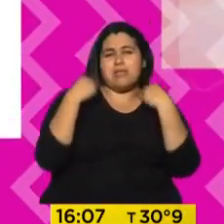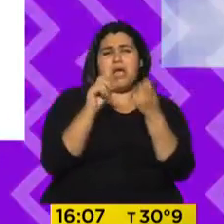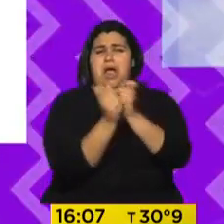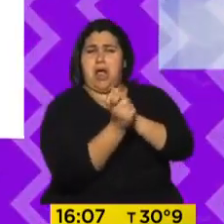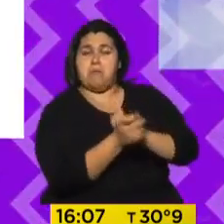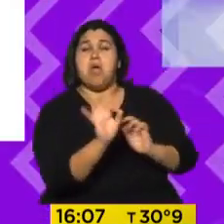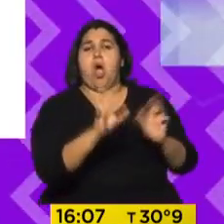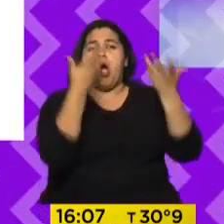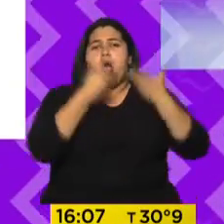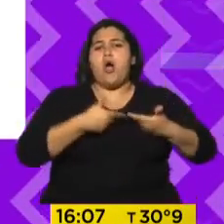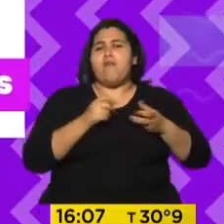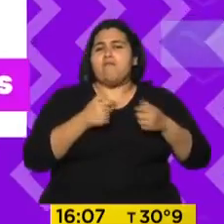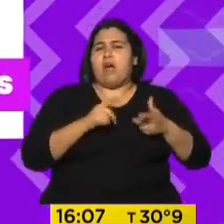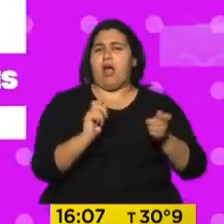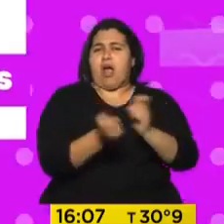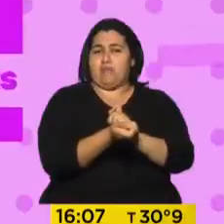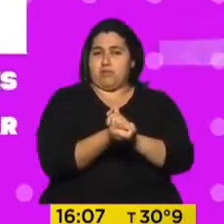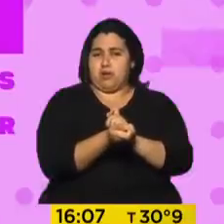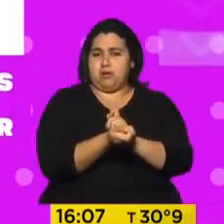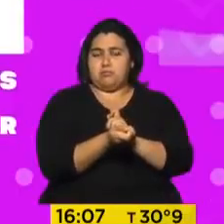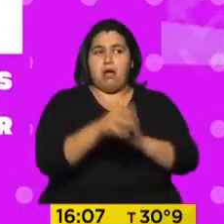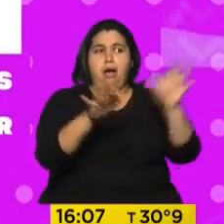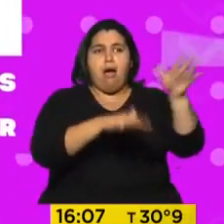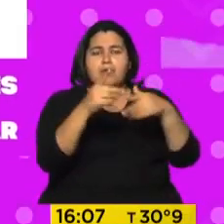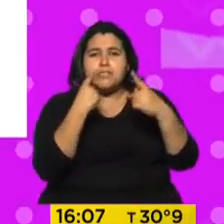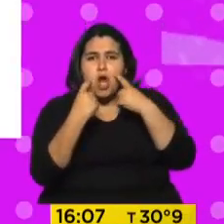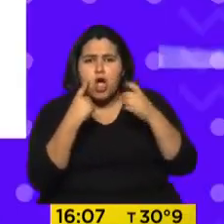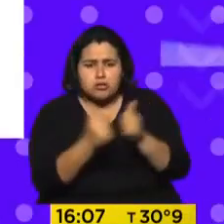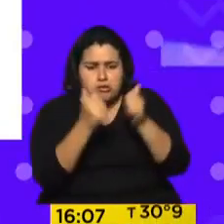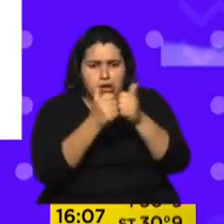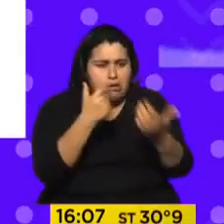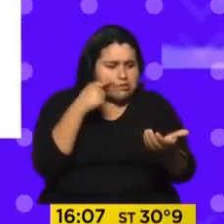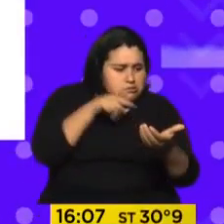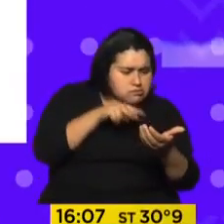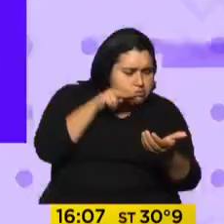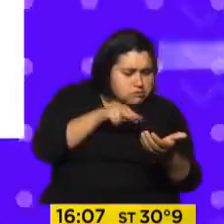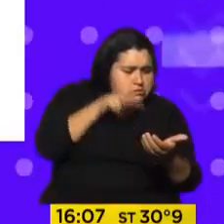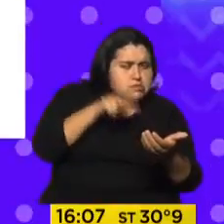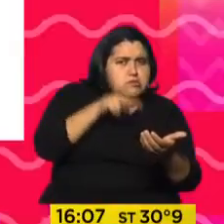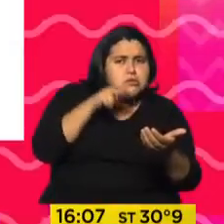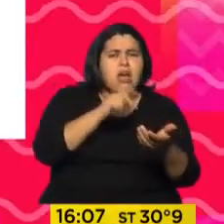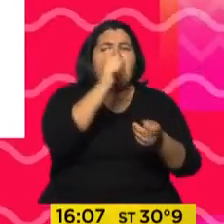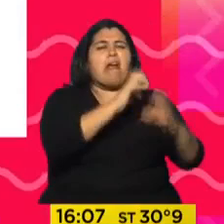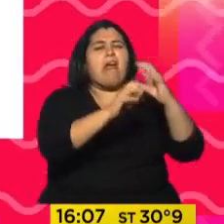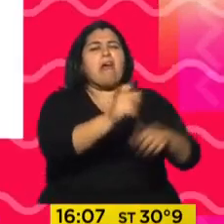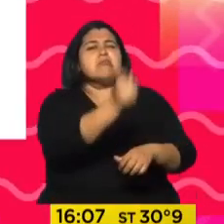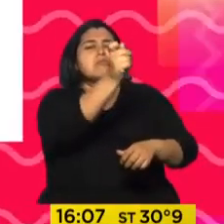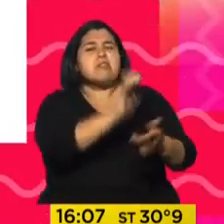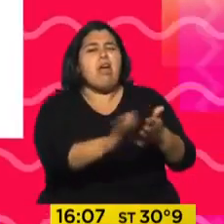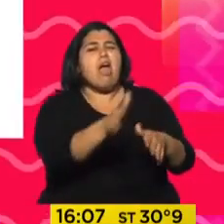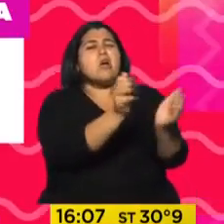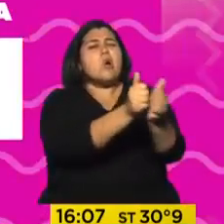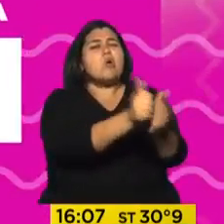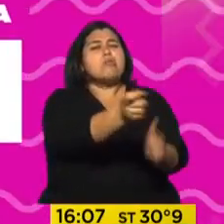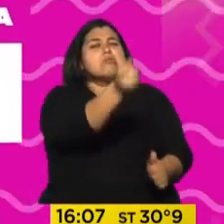ser. Revisa todos tus mensajes en el celular. ¿Quieres saber a toda hora con quién hablas, dónde y con quién